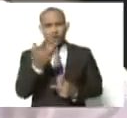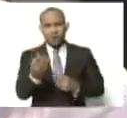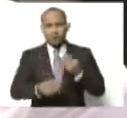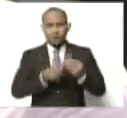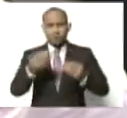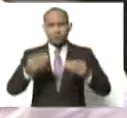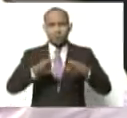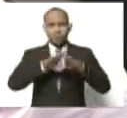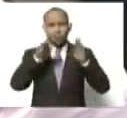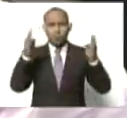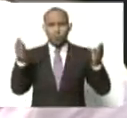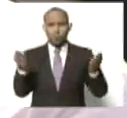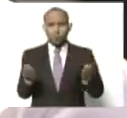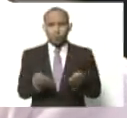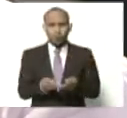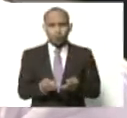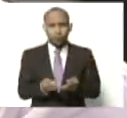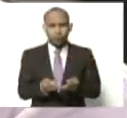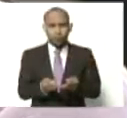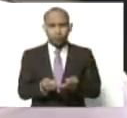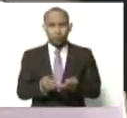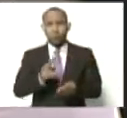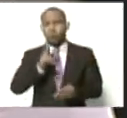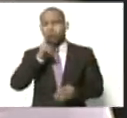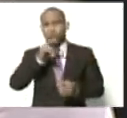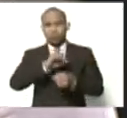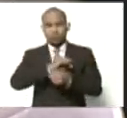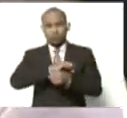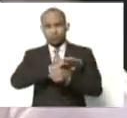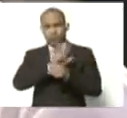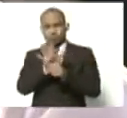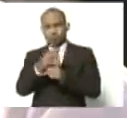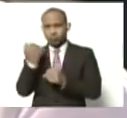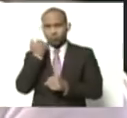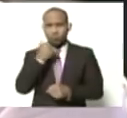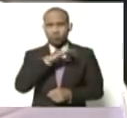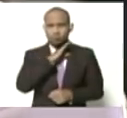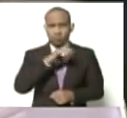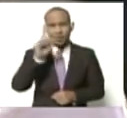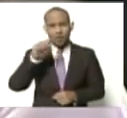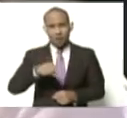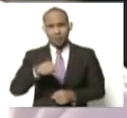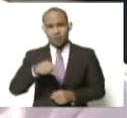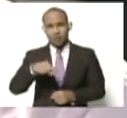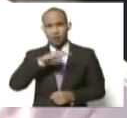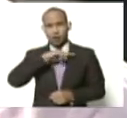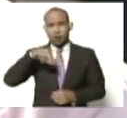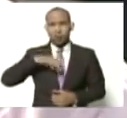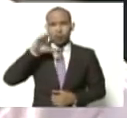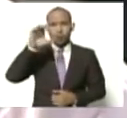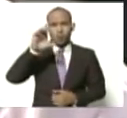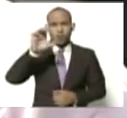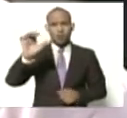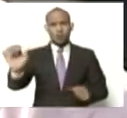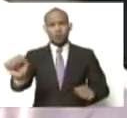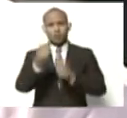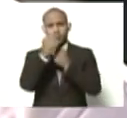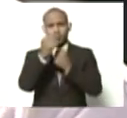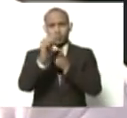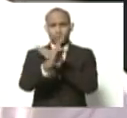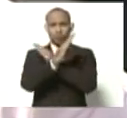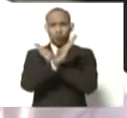mundo entero, que está afectado por una pandemia, pero que además en nuestro país es atacado por un bloqueo, nosotros estamos demostrando